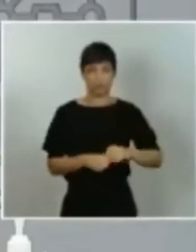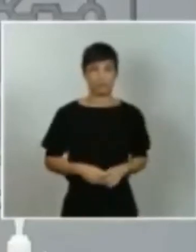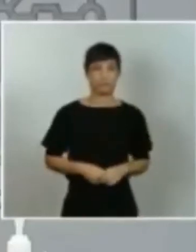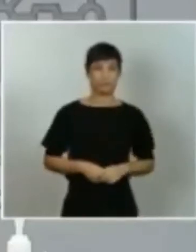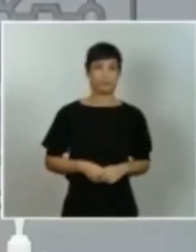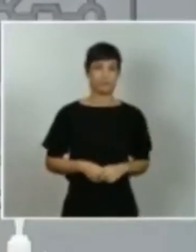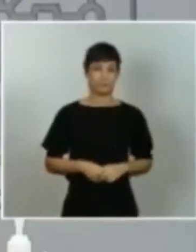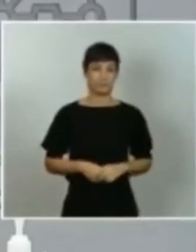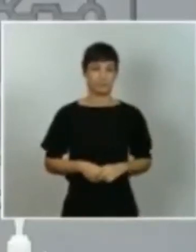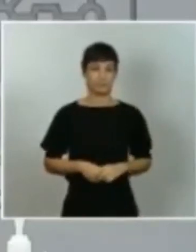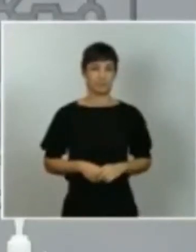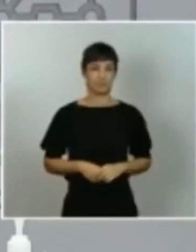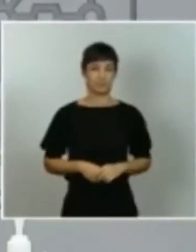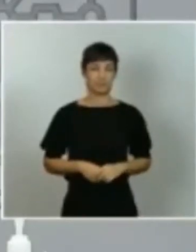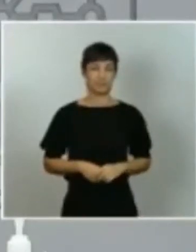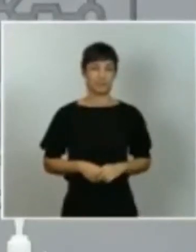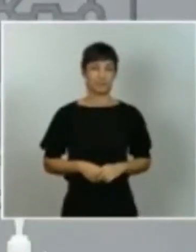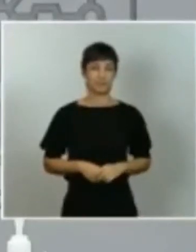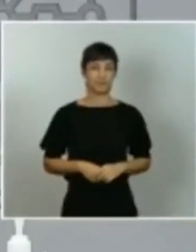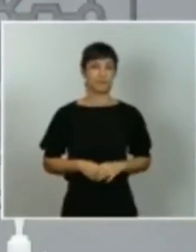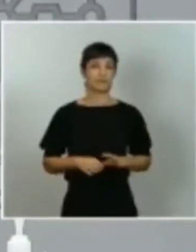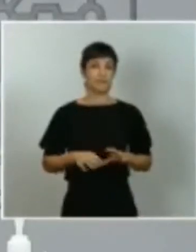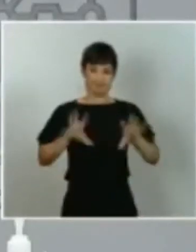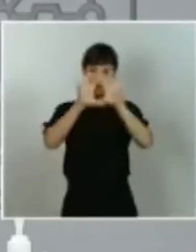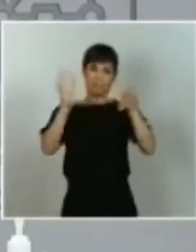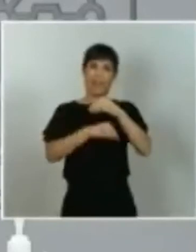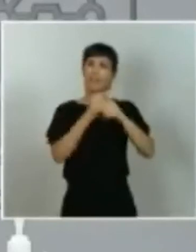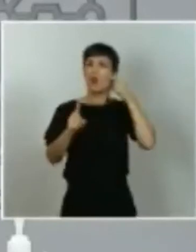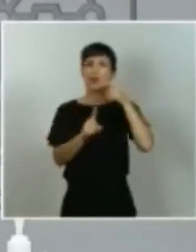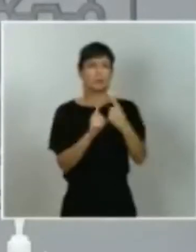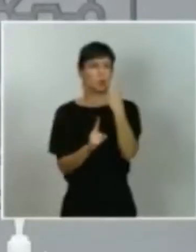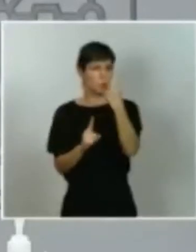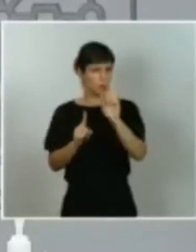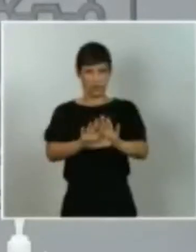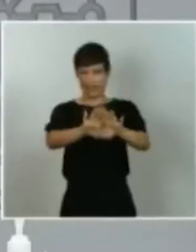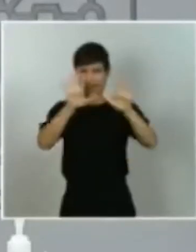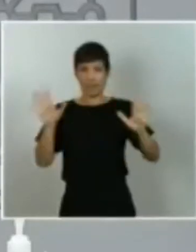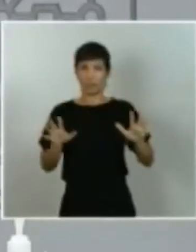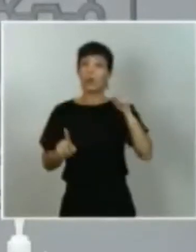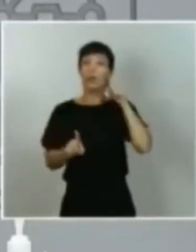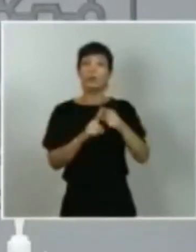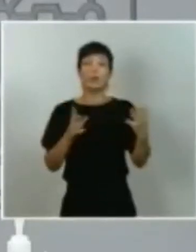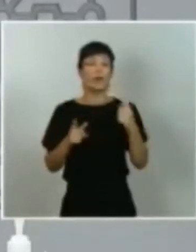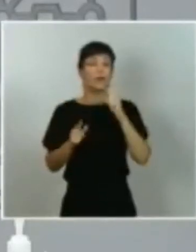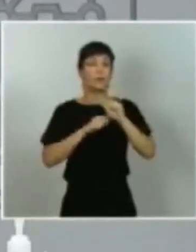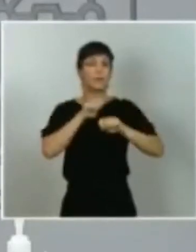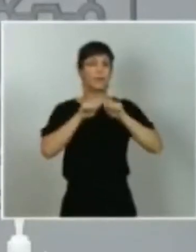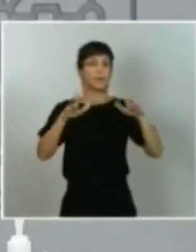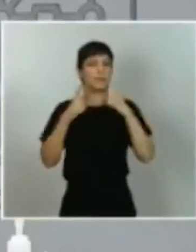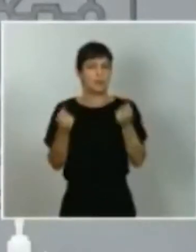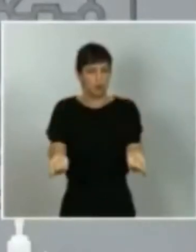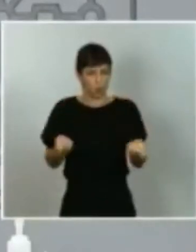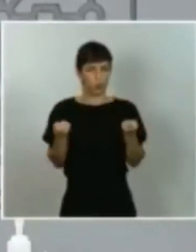Todo esto se hace con un objetivo, y voy a ser muy claro, con el objetivo de tomar el control de la pandemia y doblegar la